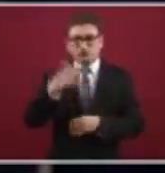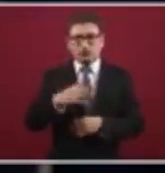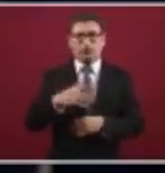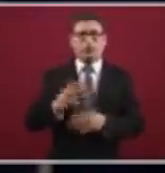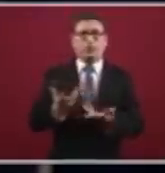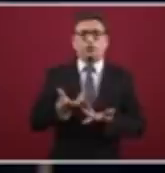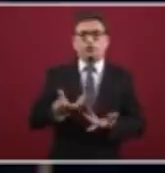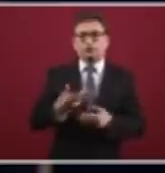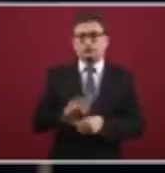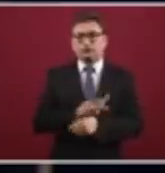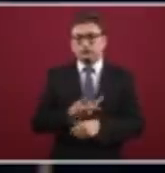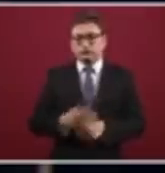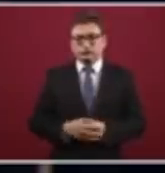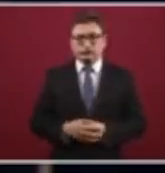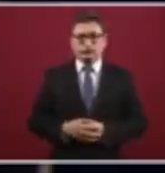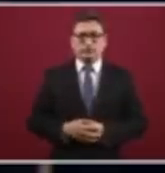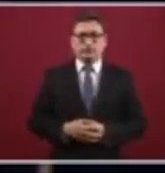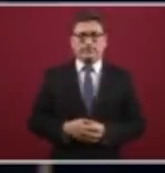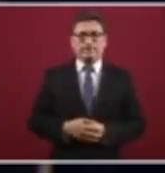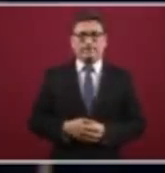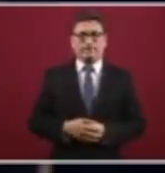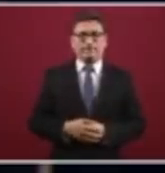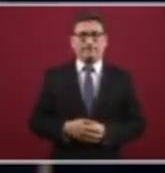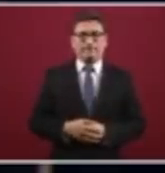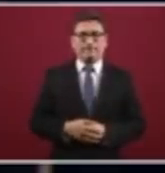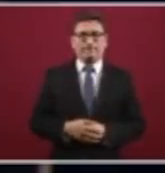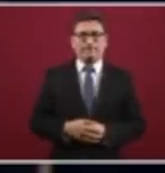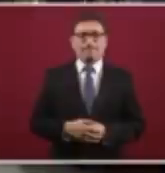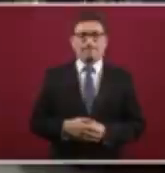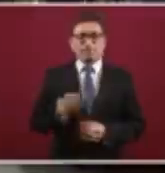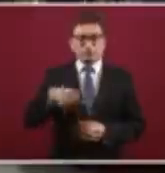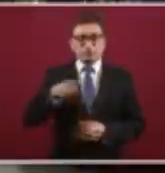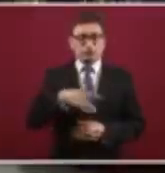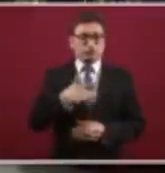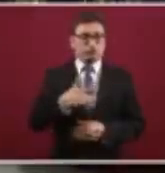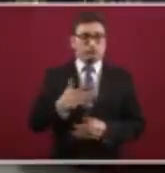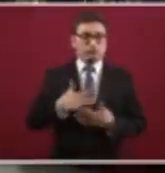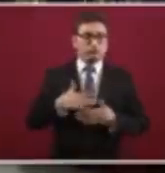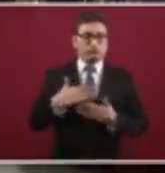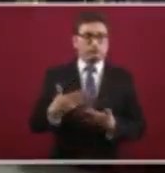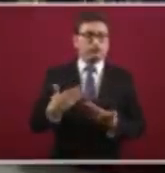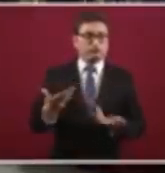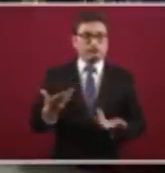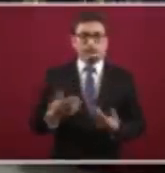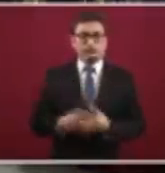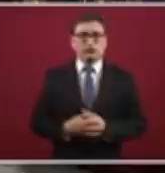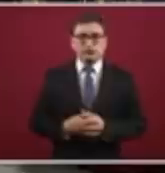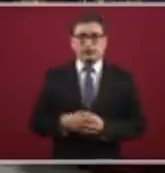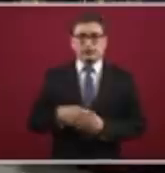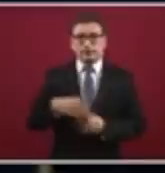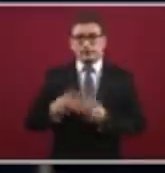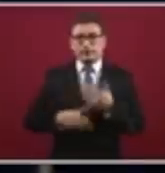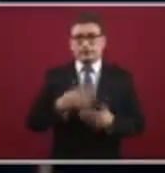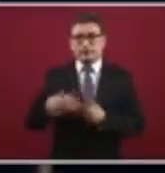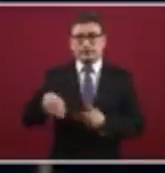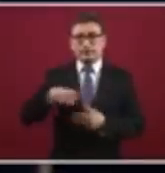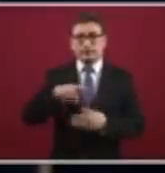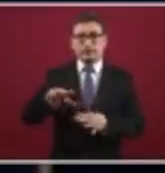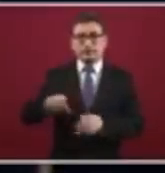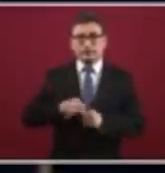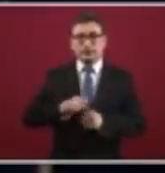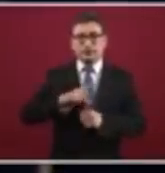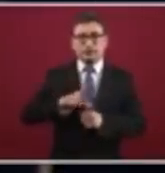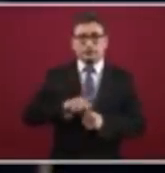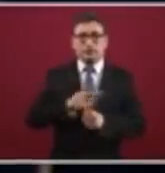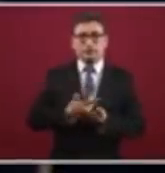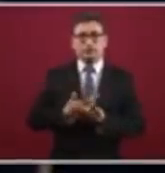y si están pues confiando en que no se no se les vaya a liberar como ocurrió hace